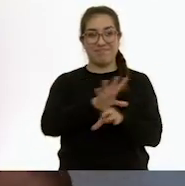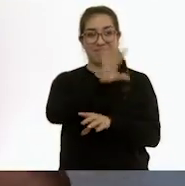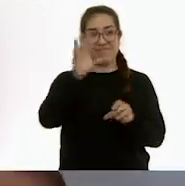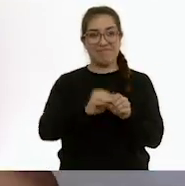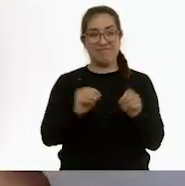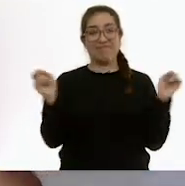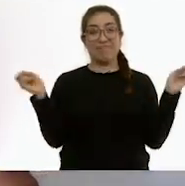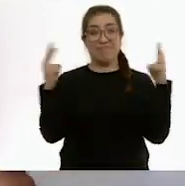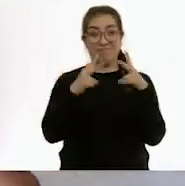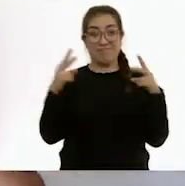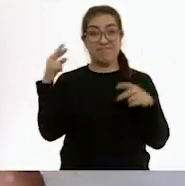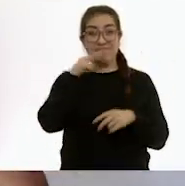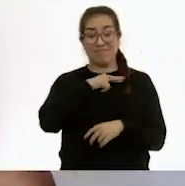no me despido sin mi amigo Rommel Pacheco.